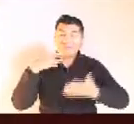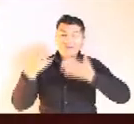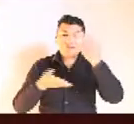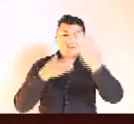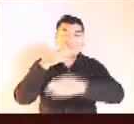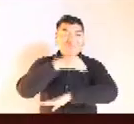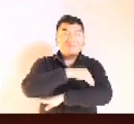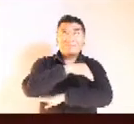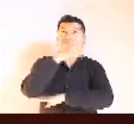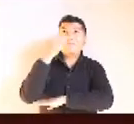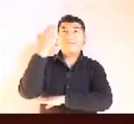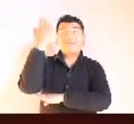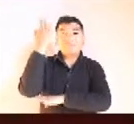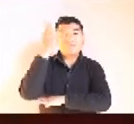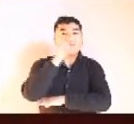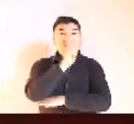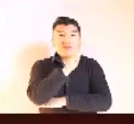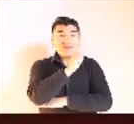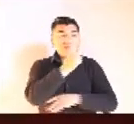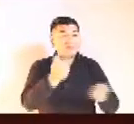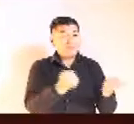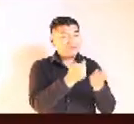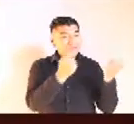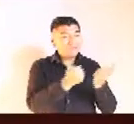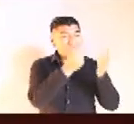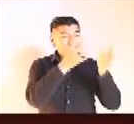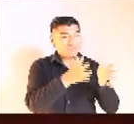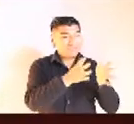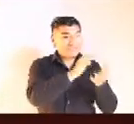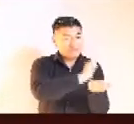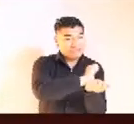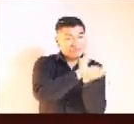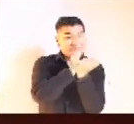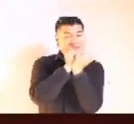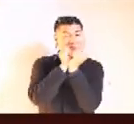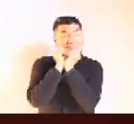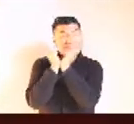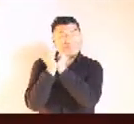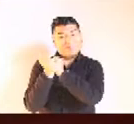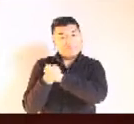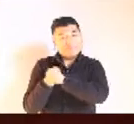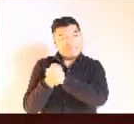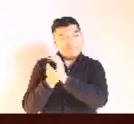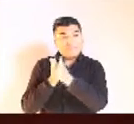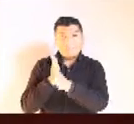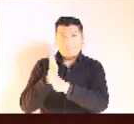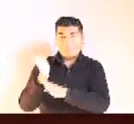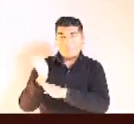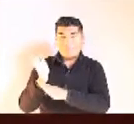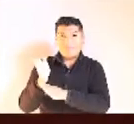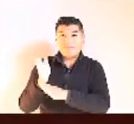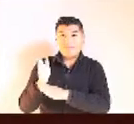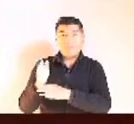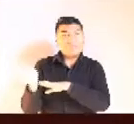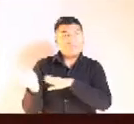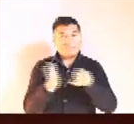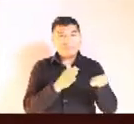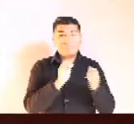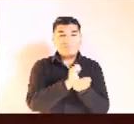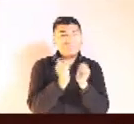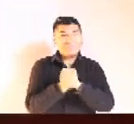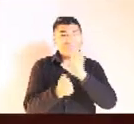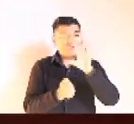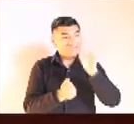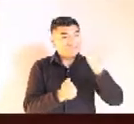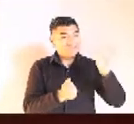cielo por un solo pecador que se convierta que por 99 justos que